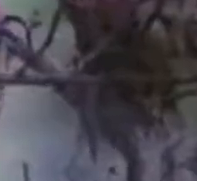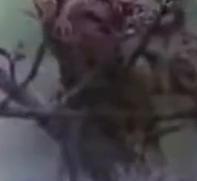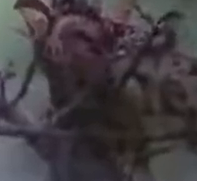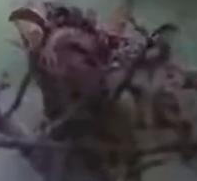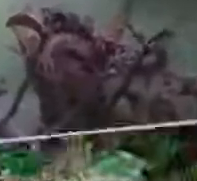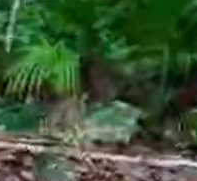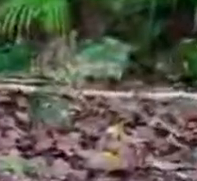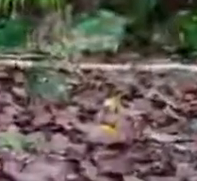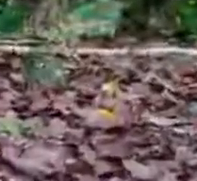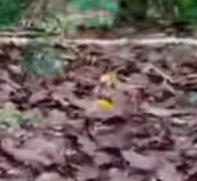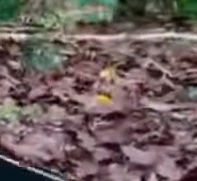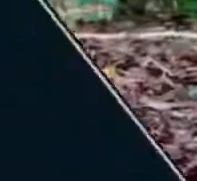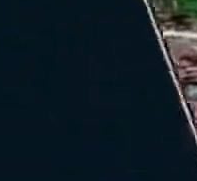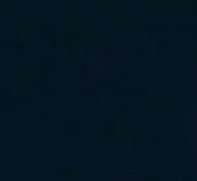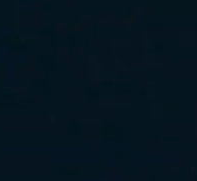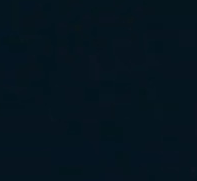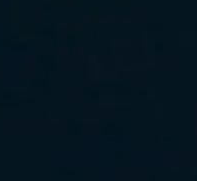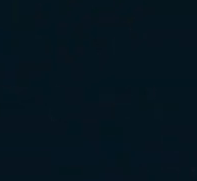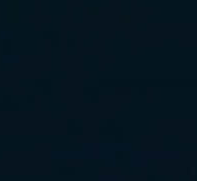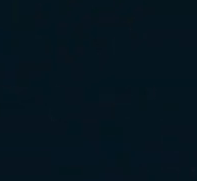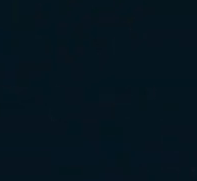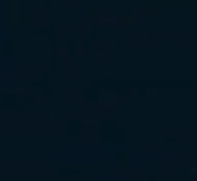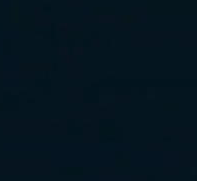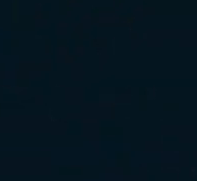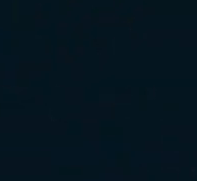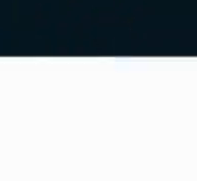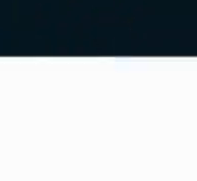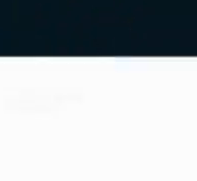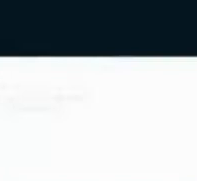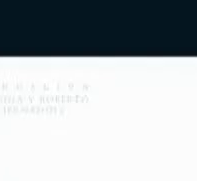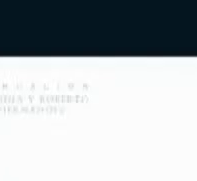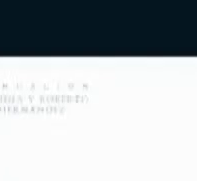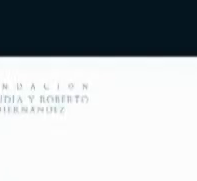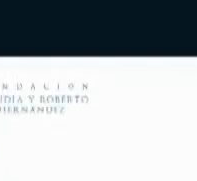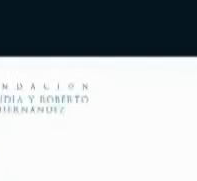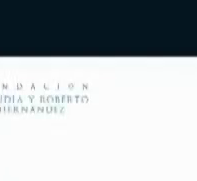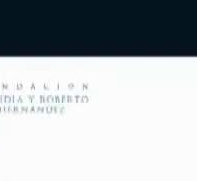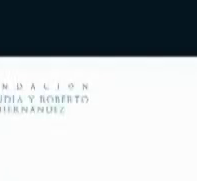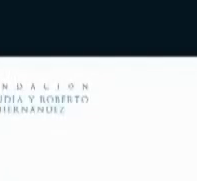del 2022. ¡Participa! Consulta las bases en